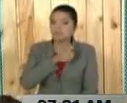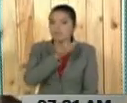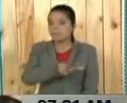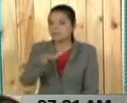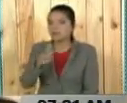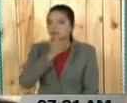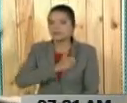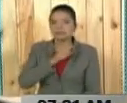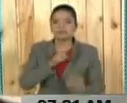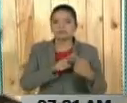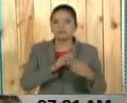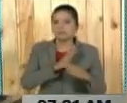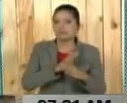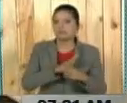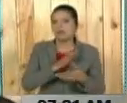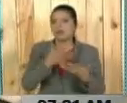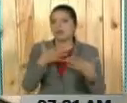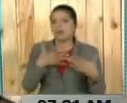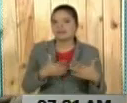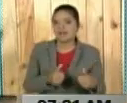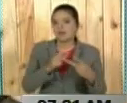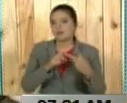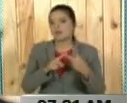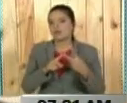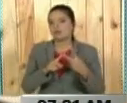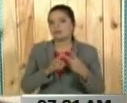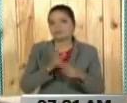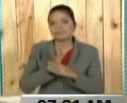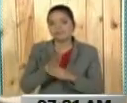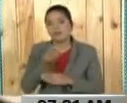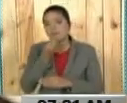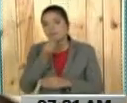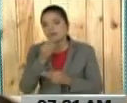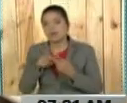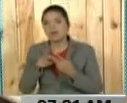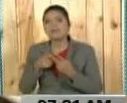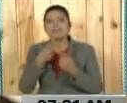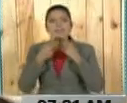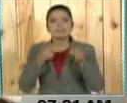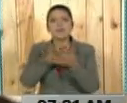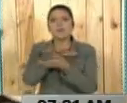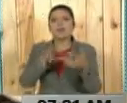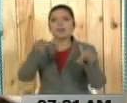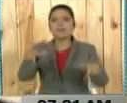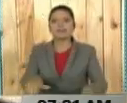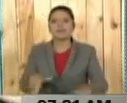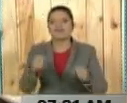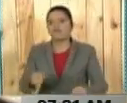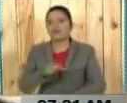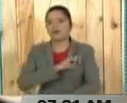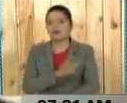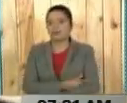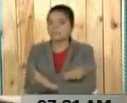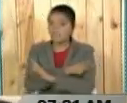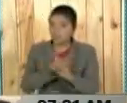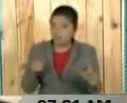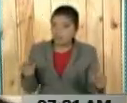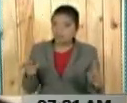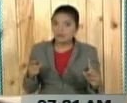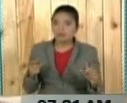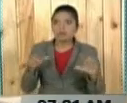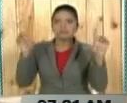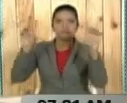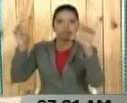fallas en la salud, fallas en el abastecimiento, graves. Se habla de crisis humanitaria y por supuesto este es todo un concierto de medios internacionales